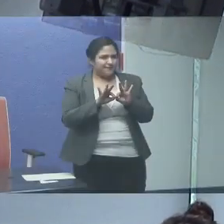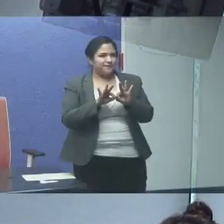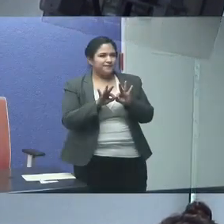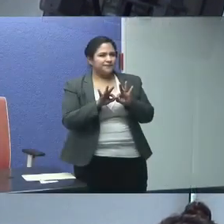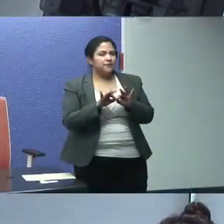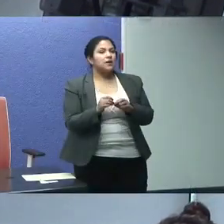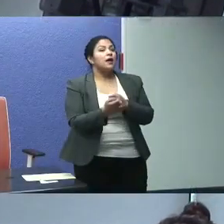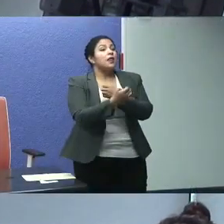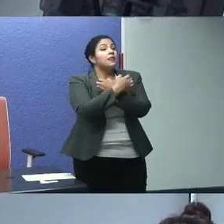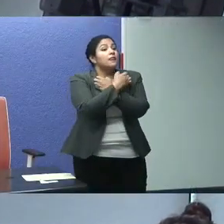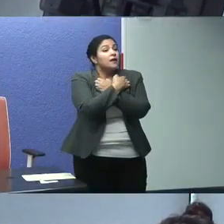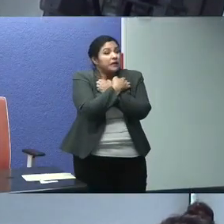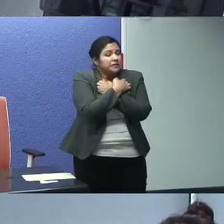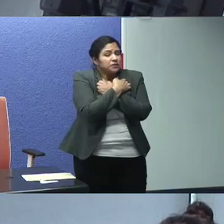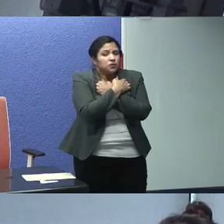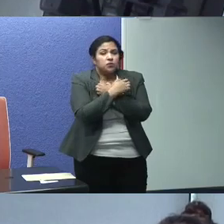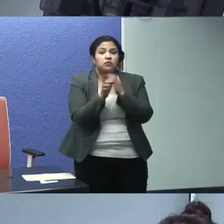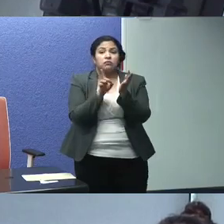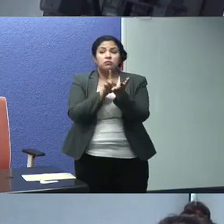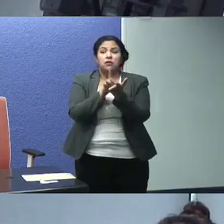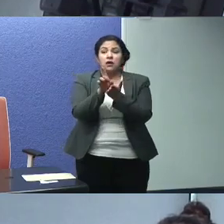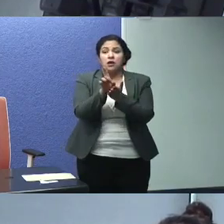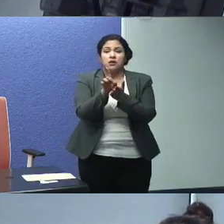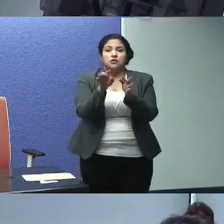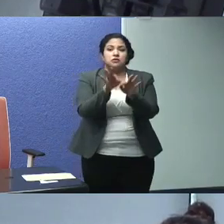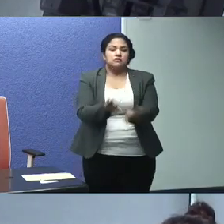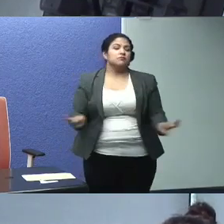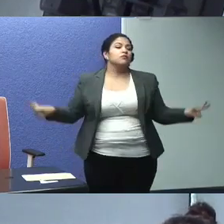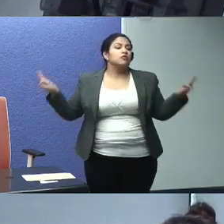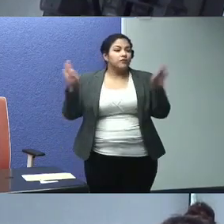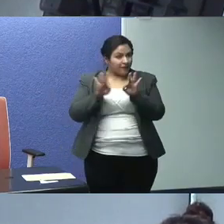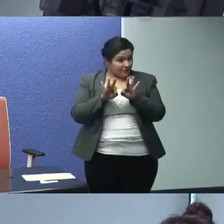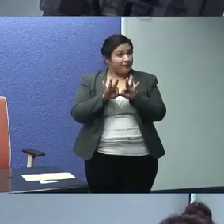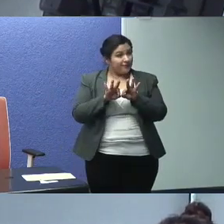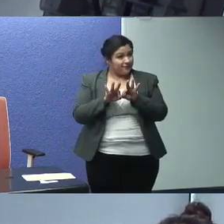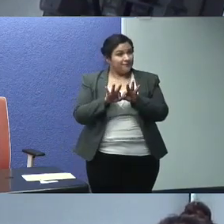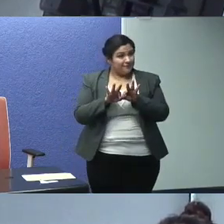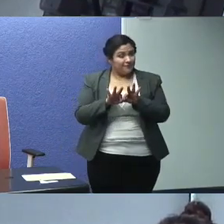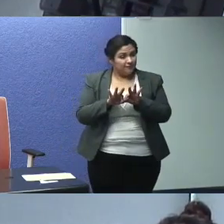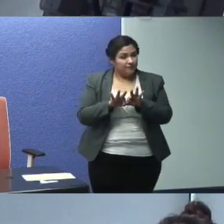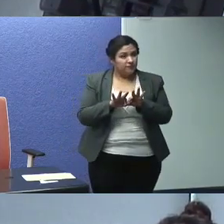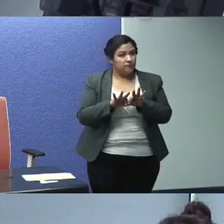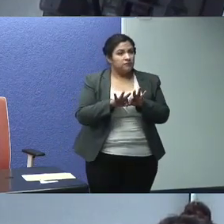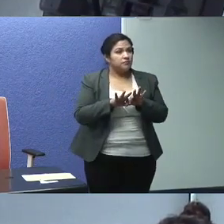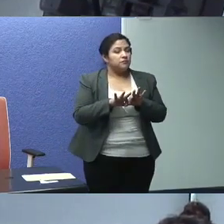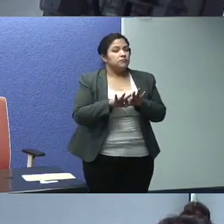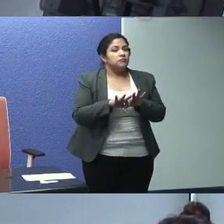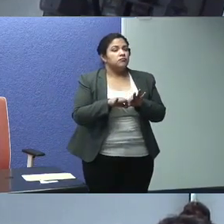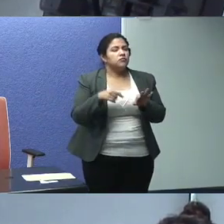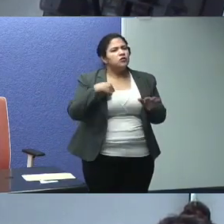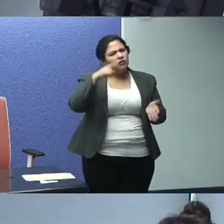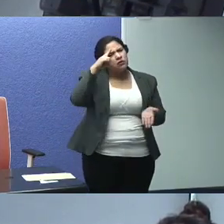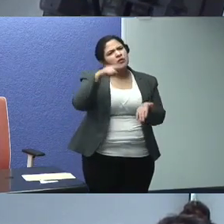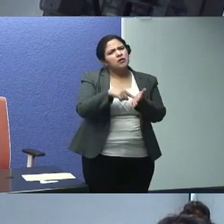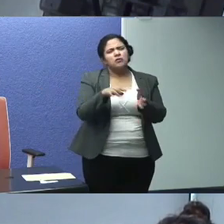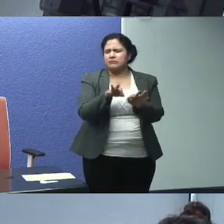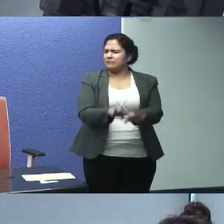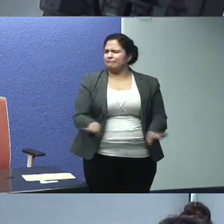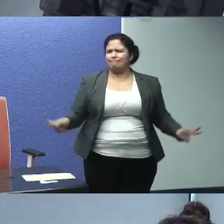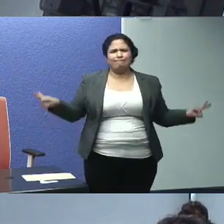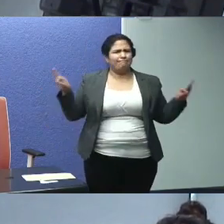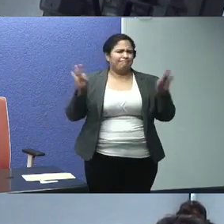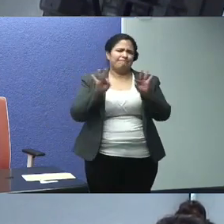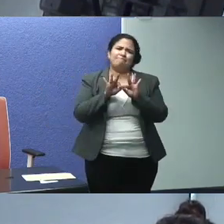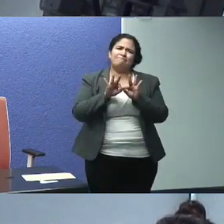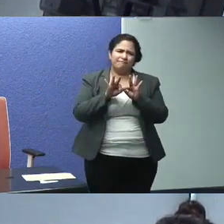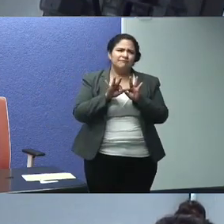es un derecho y es un derecho llave para ejercer otros derechos. Y esto se me hace fundamental y cuestiono un poco de